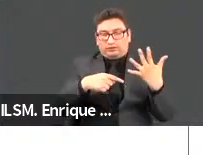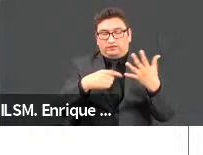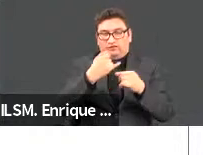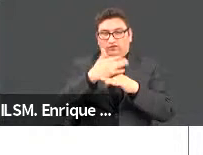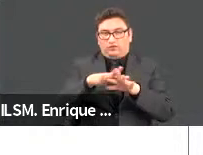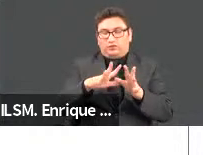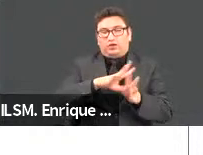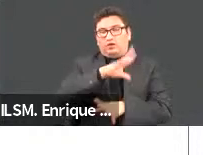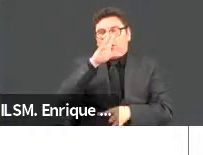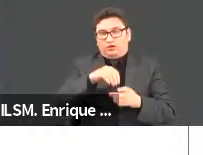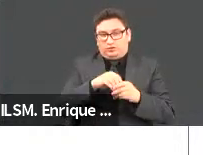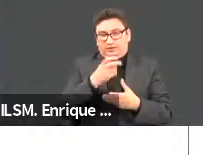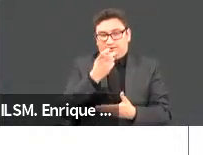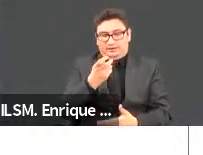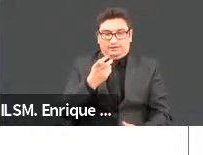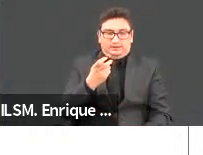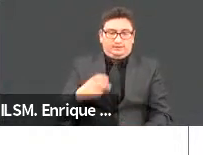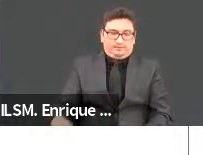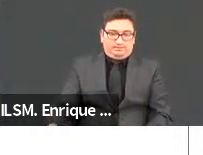todo este